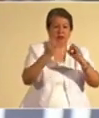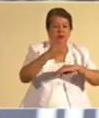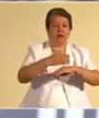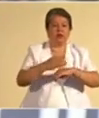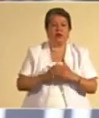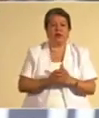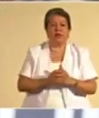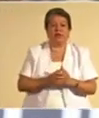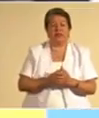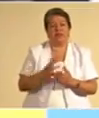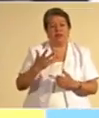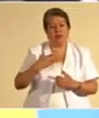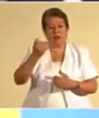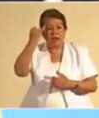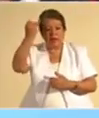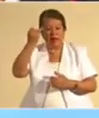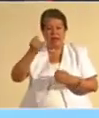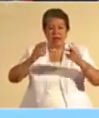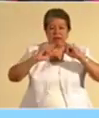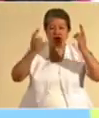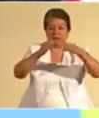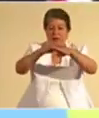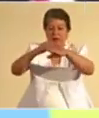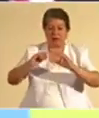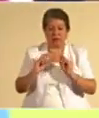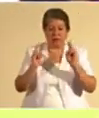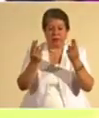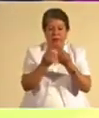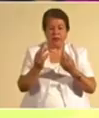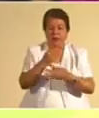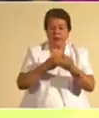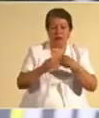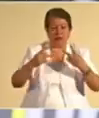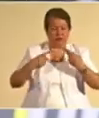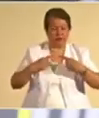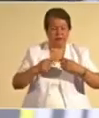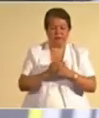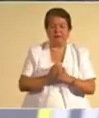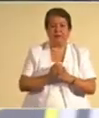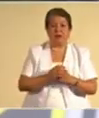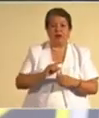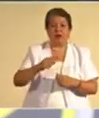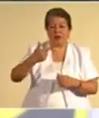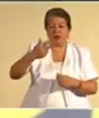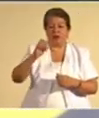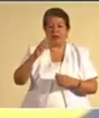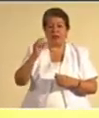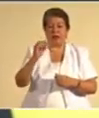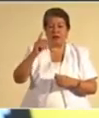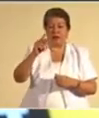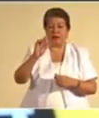que tuvieron a bien convocar a este debate ciudadano. Soy Gerardo Pliego